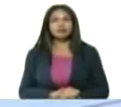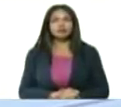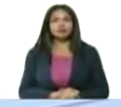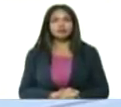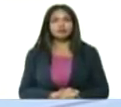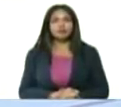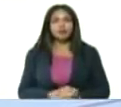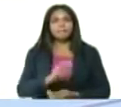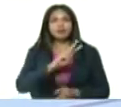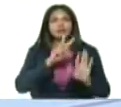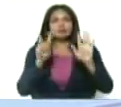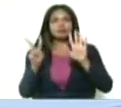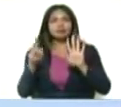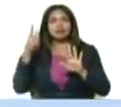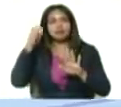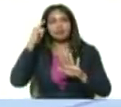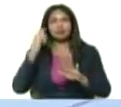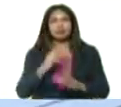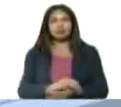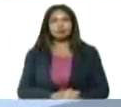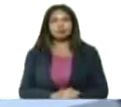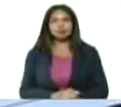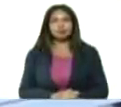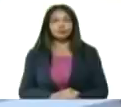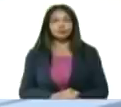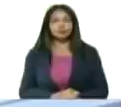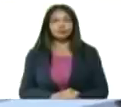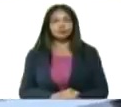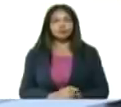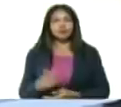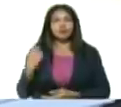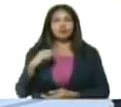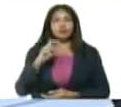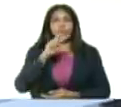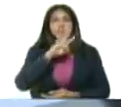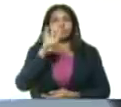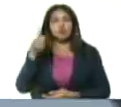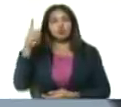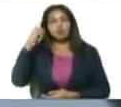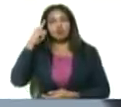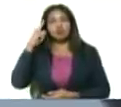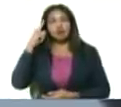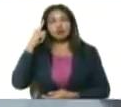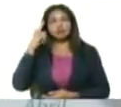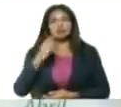27 días. ¿Verdad? Tenemos 24 días